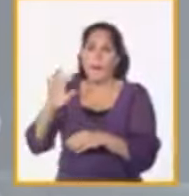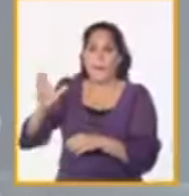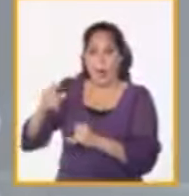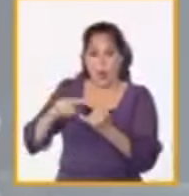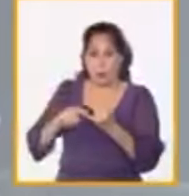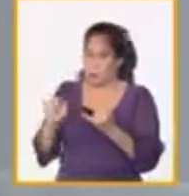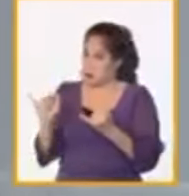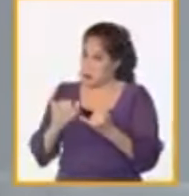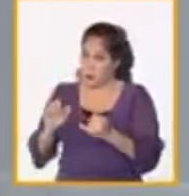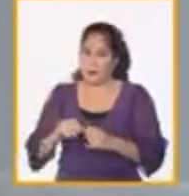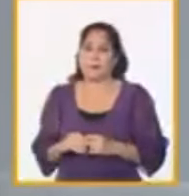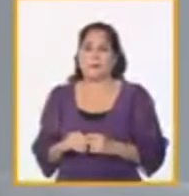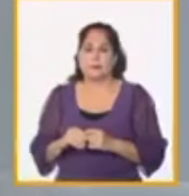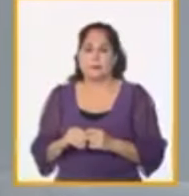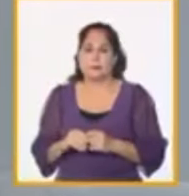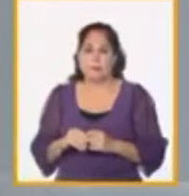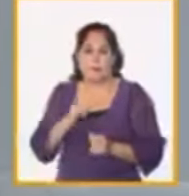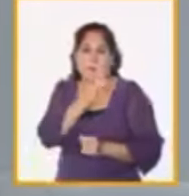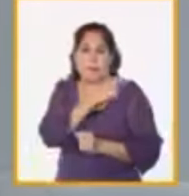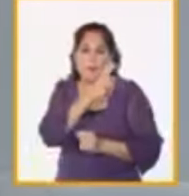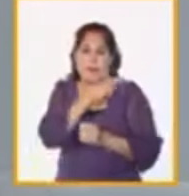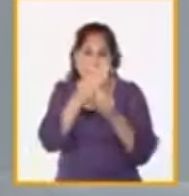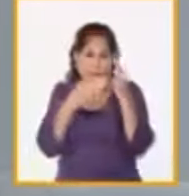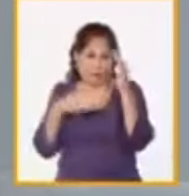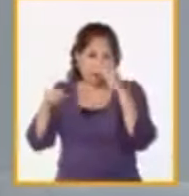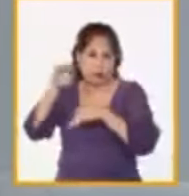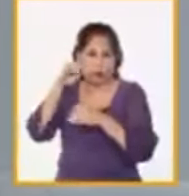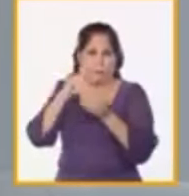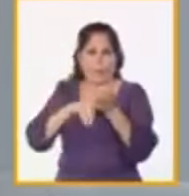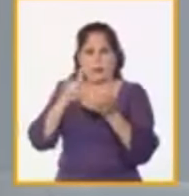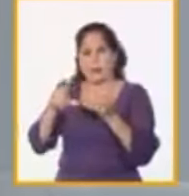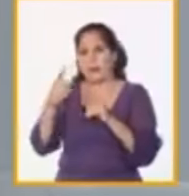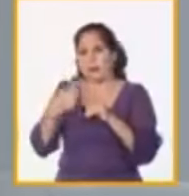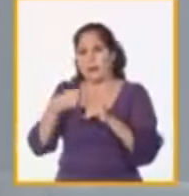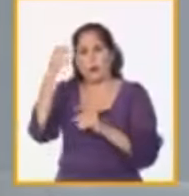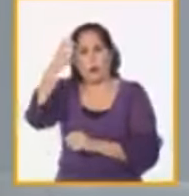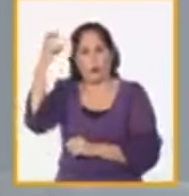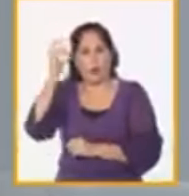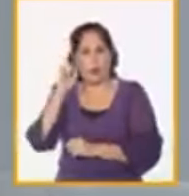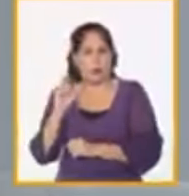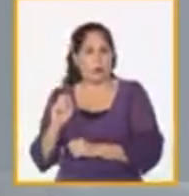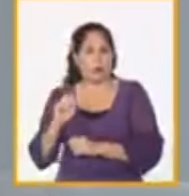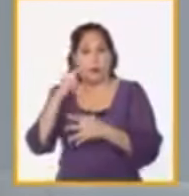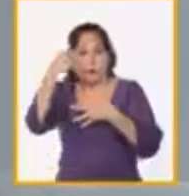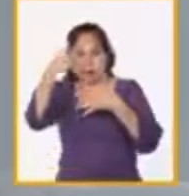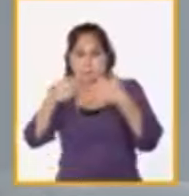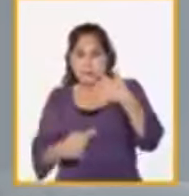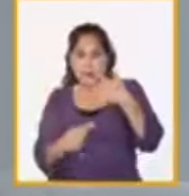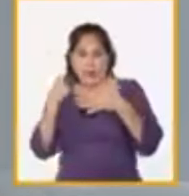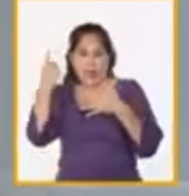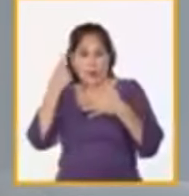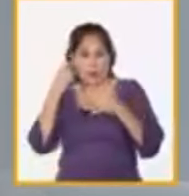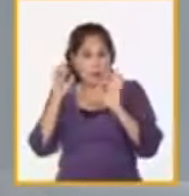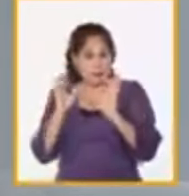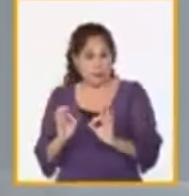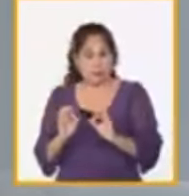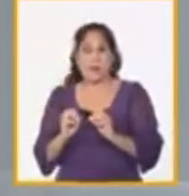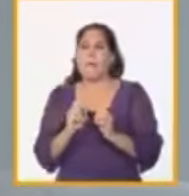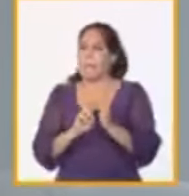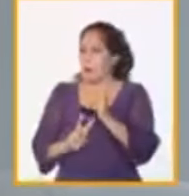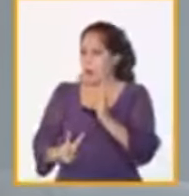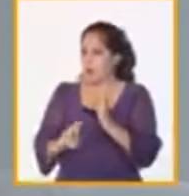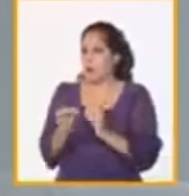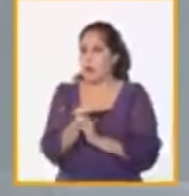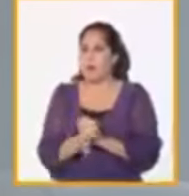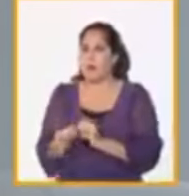Cuba y la máxima dirección del partido y el gobierno a nivel nacional, a nivel provincial y en